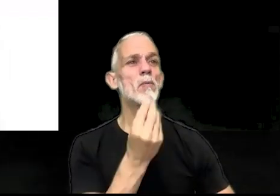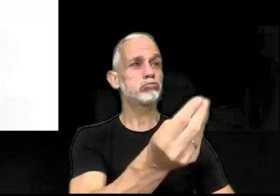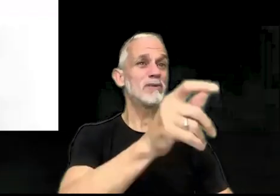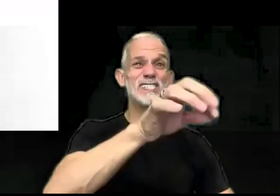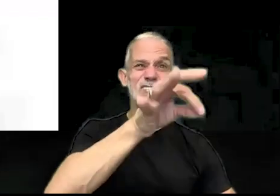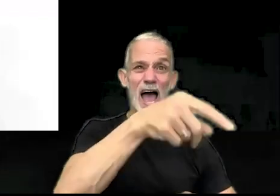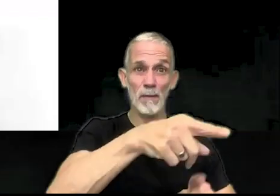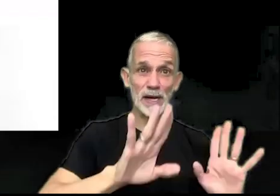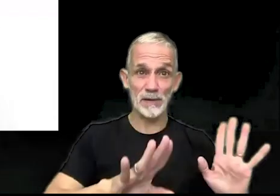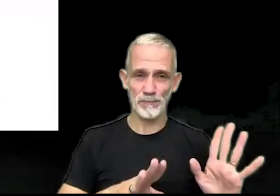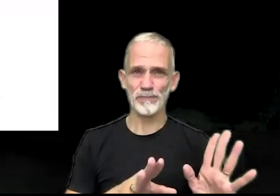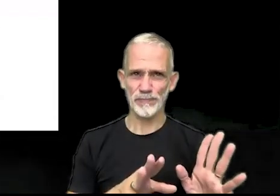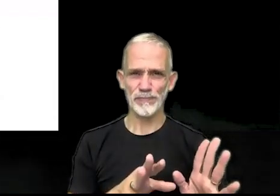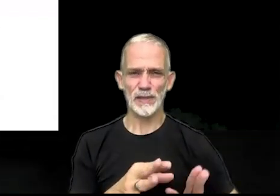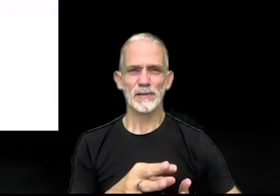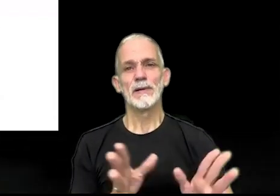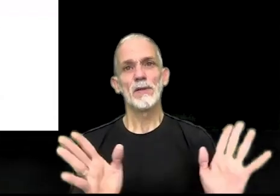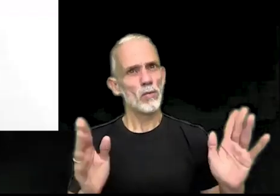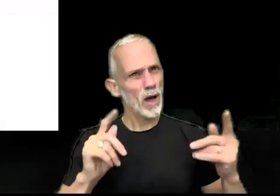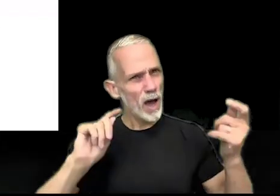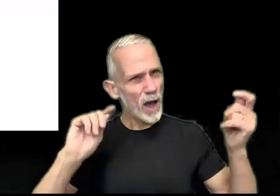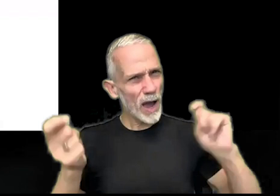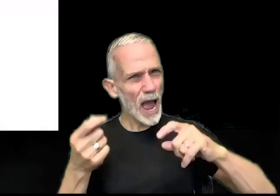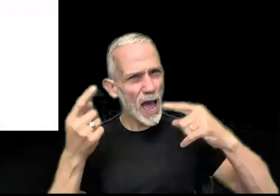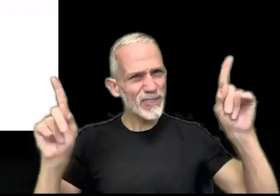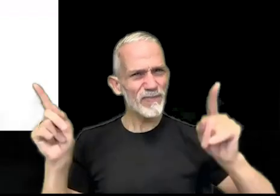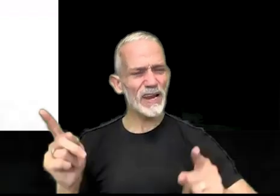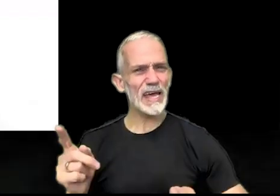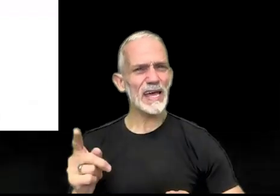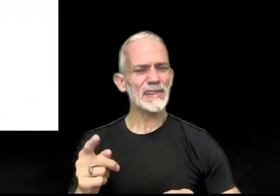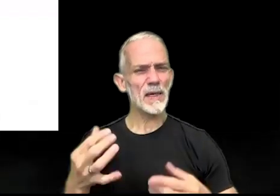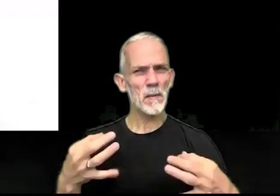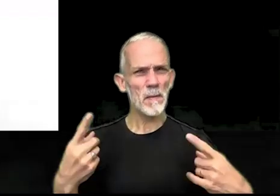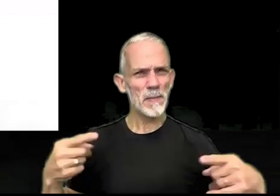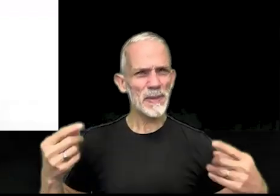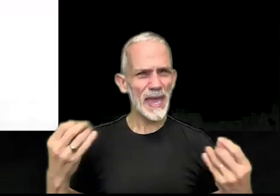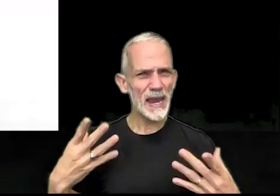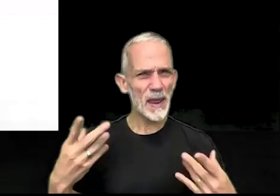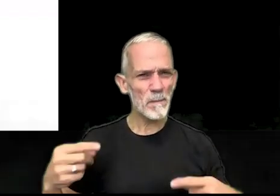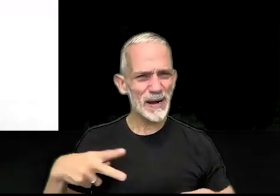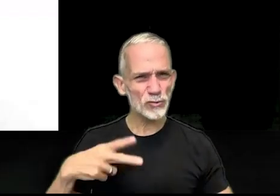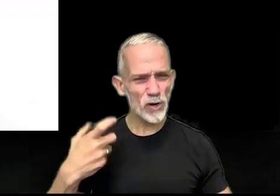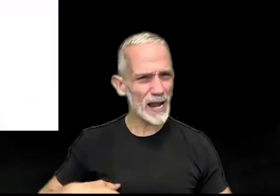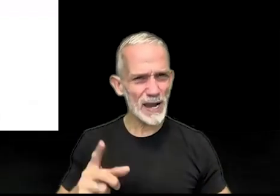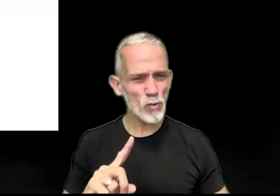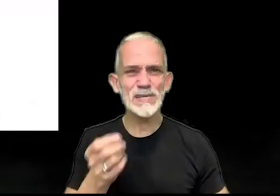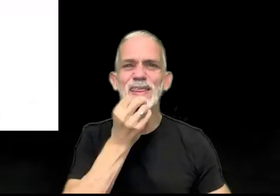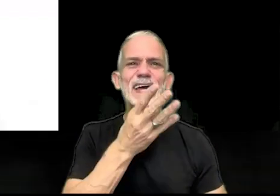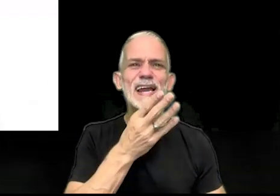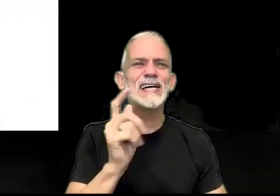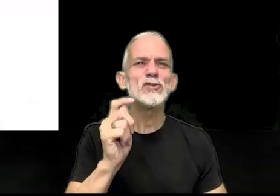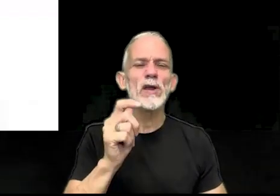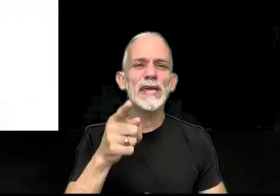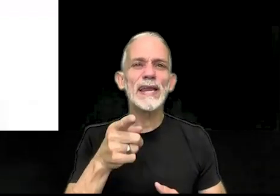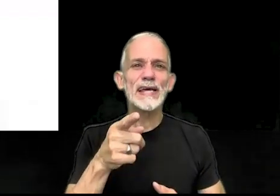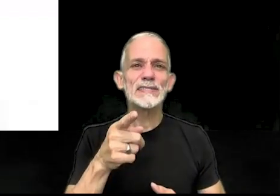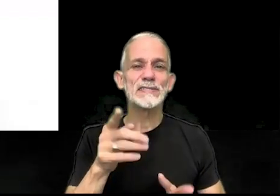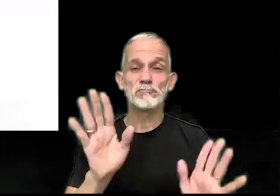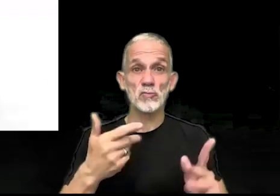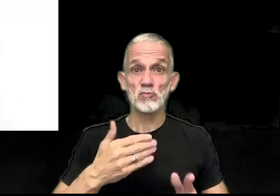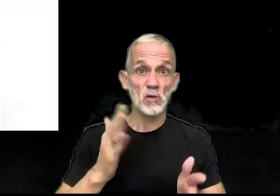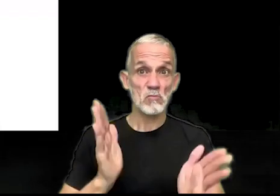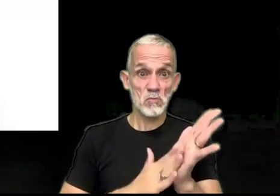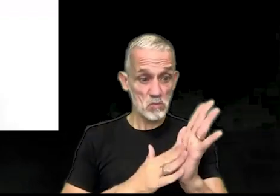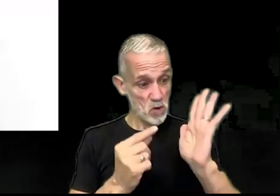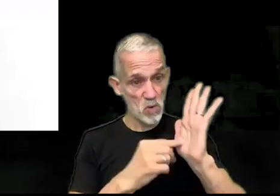cambia radicalmente con lo que uno conoce de bienes personales. Aquí, quien declara el inmueble, aunque no